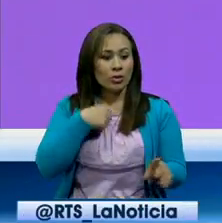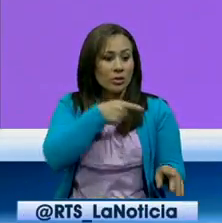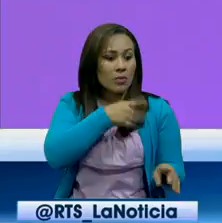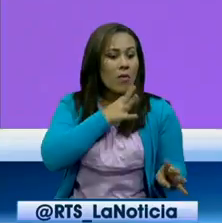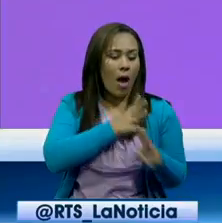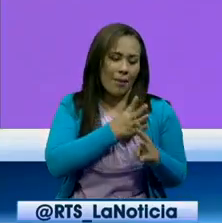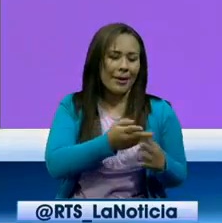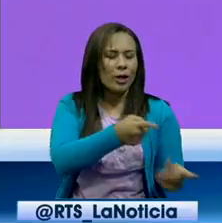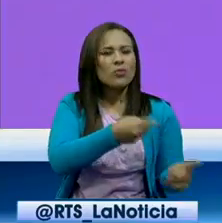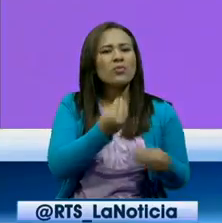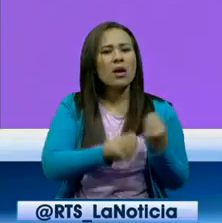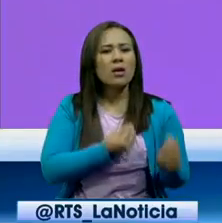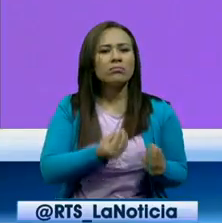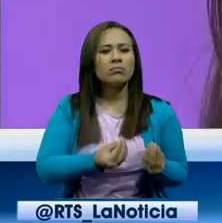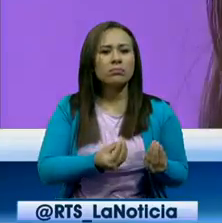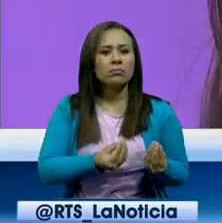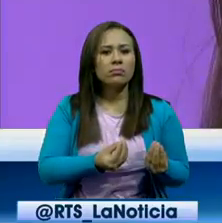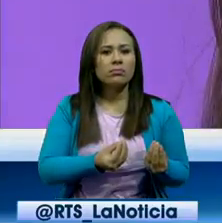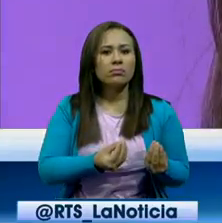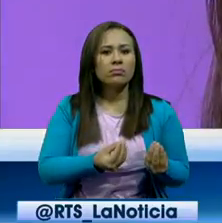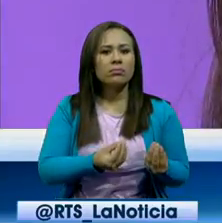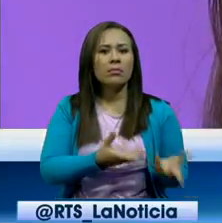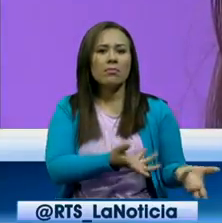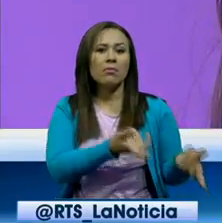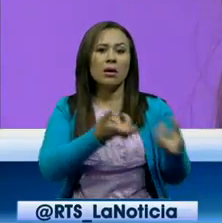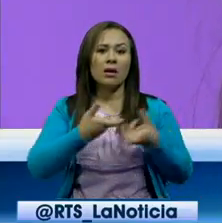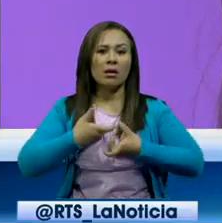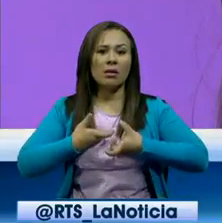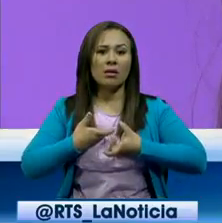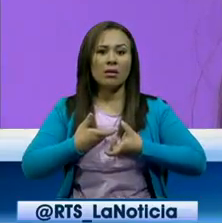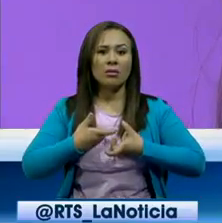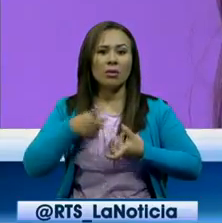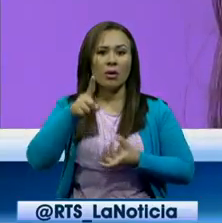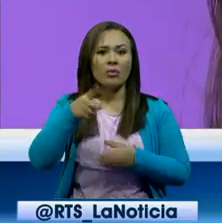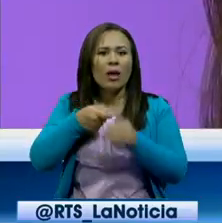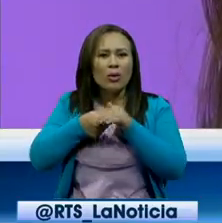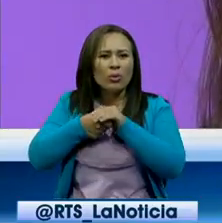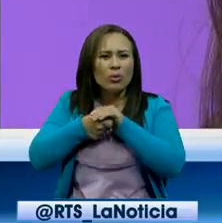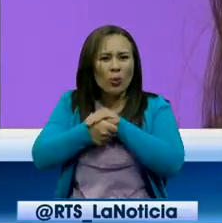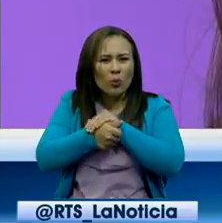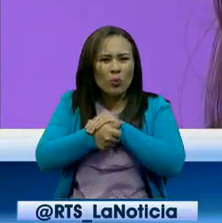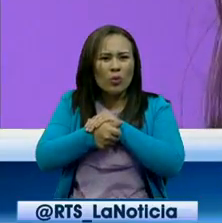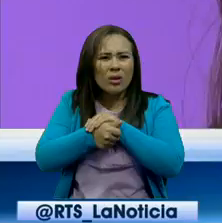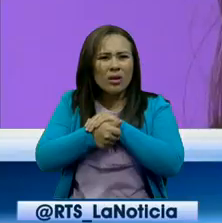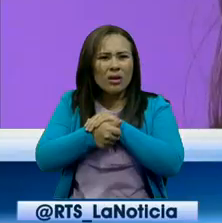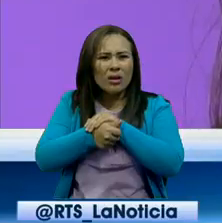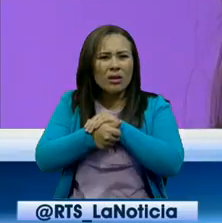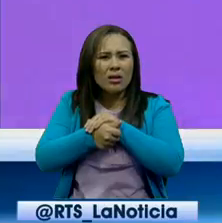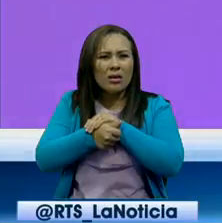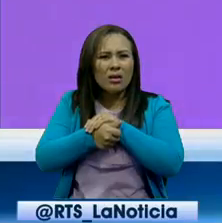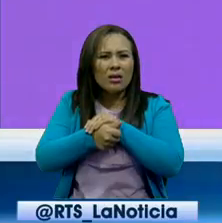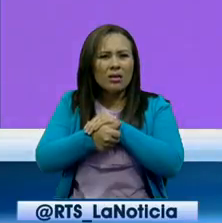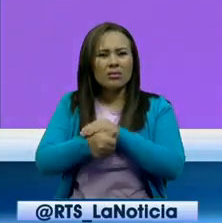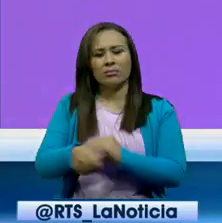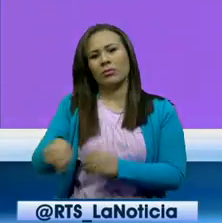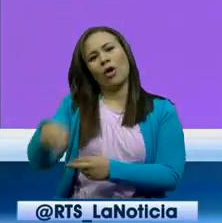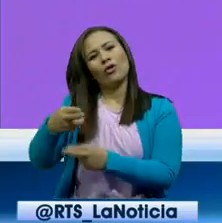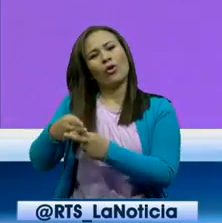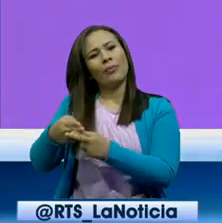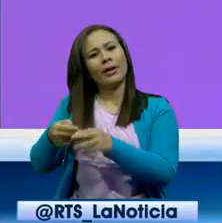tú que hiciste me regalaste una tortuga cat y